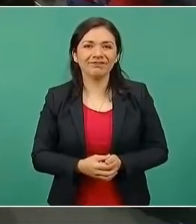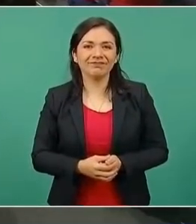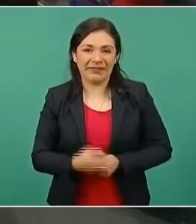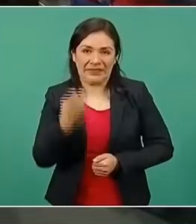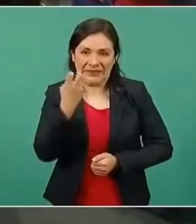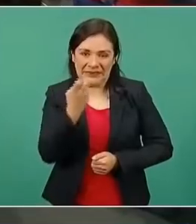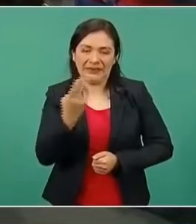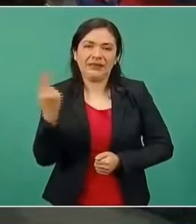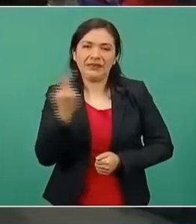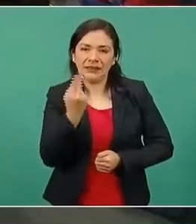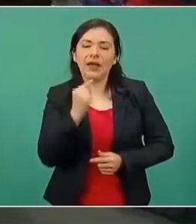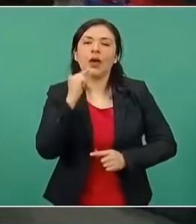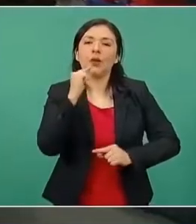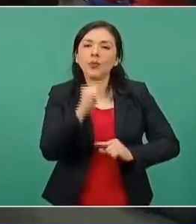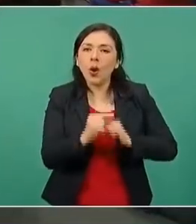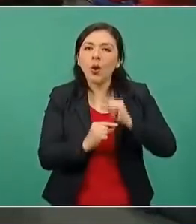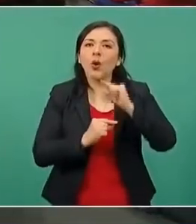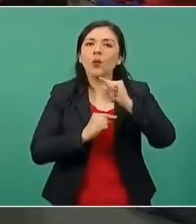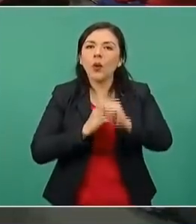ir poco a poco.